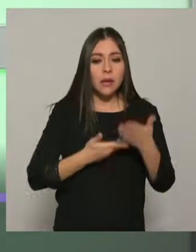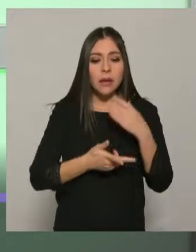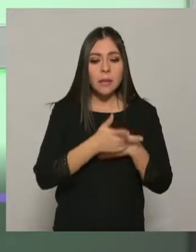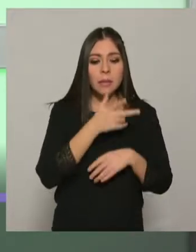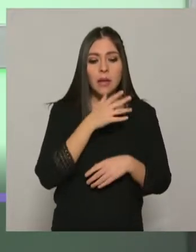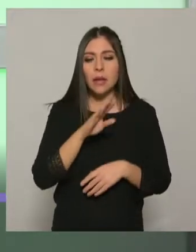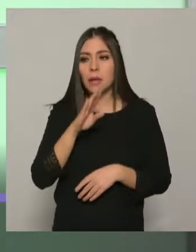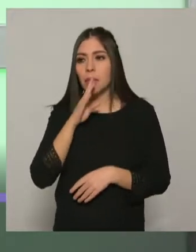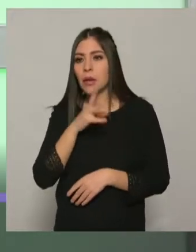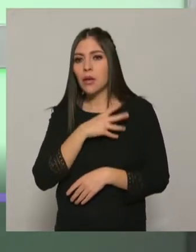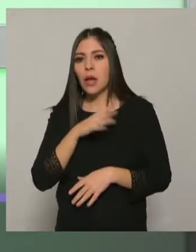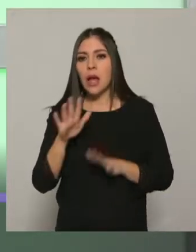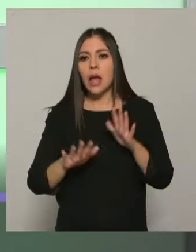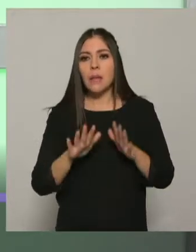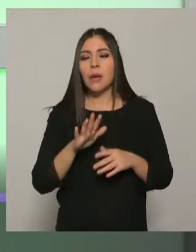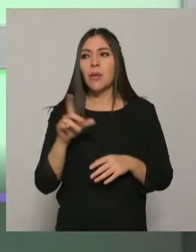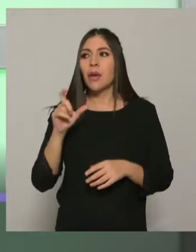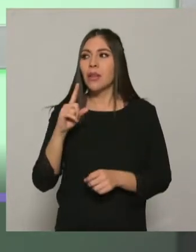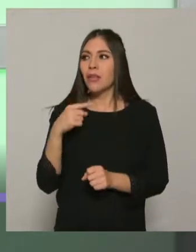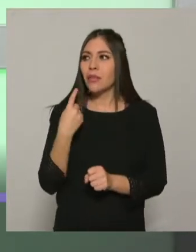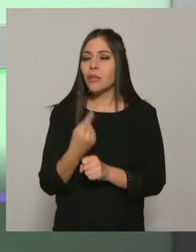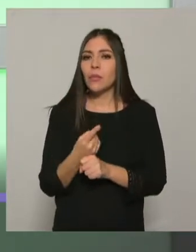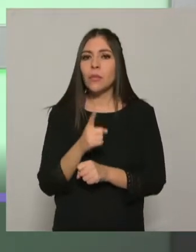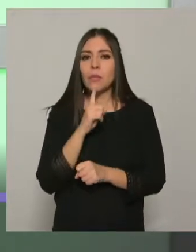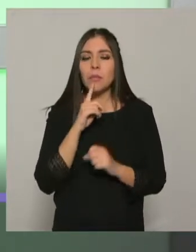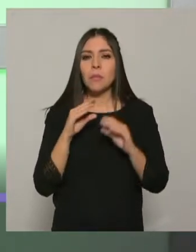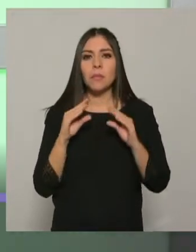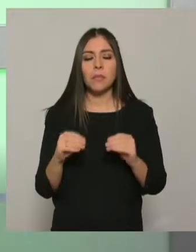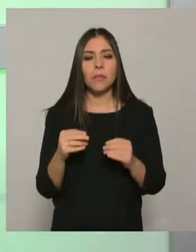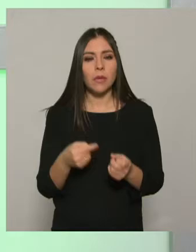ocultan abusos sexuales, se ocultan